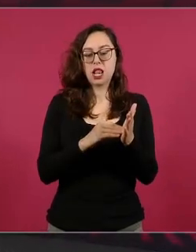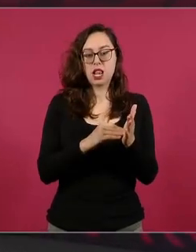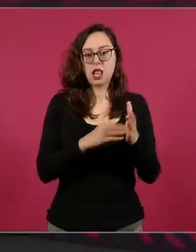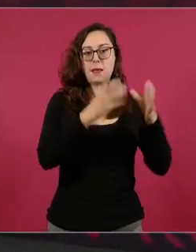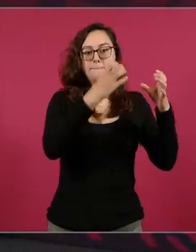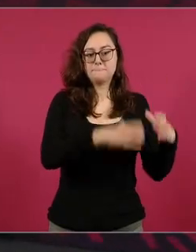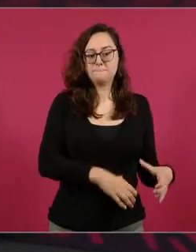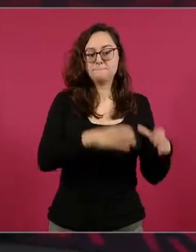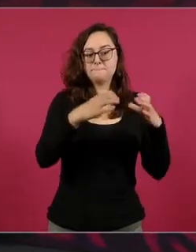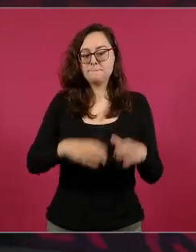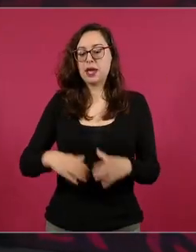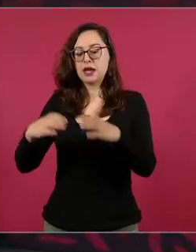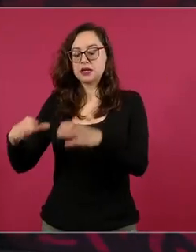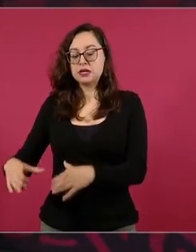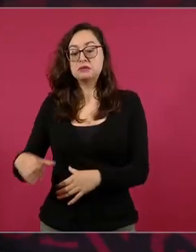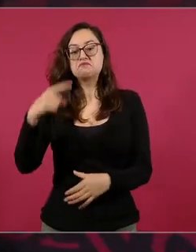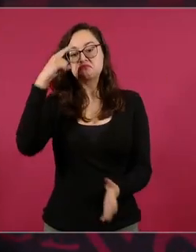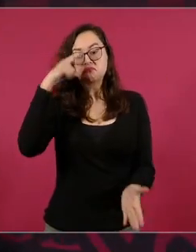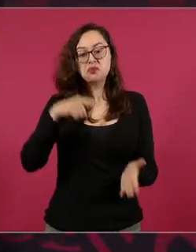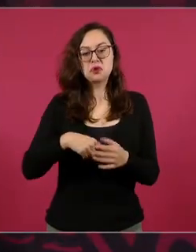a mediados de septiembre,